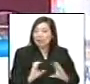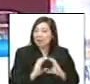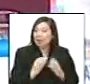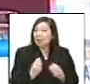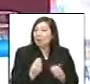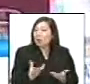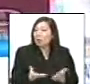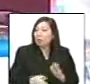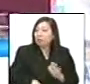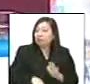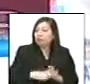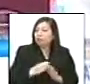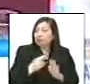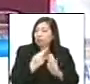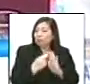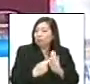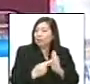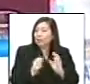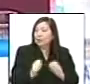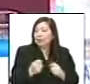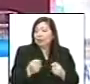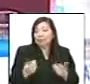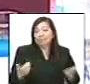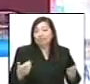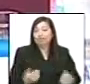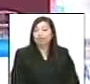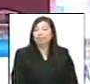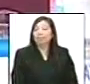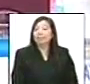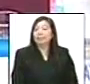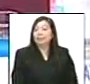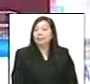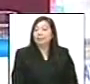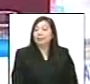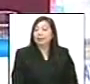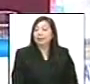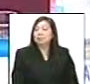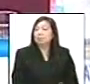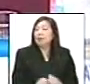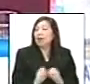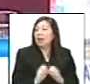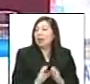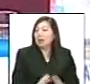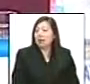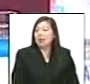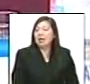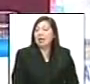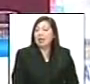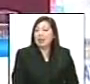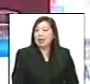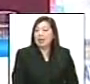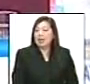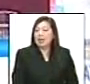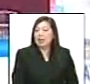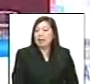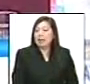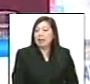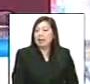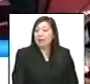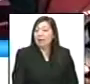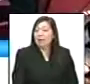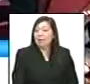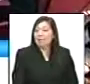por no haber superado los requisitos exigidos. Eso es, creo, claramente comprendido. Congresista Arana.